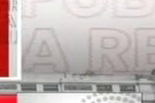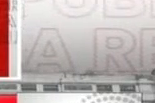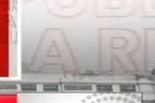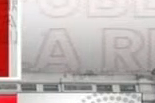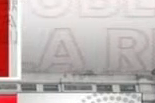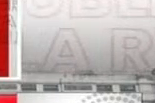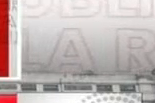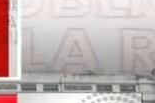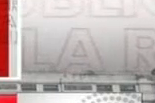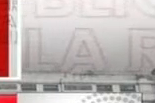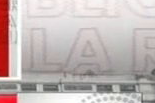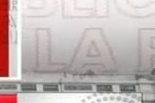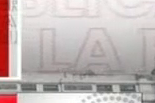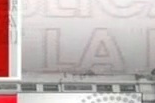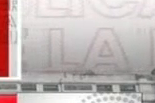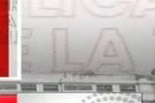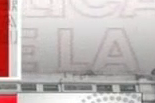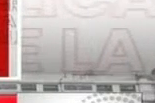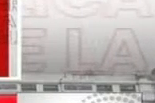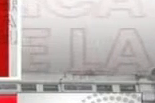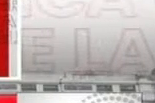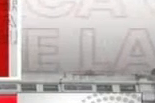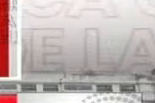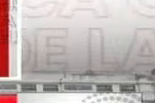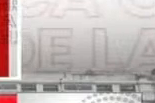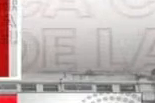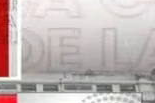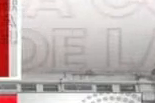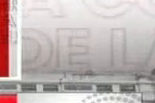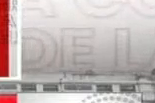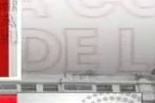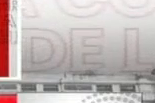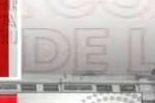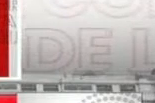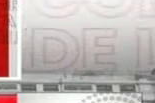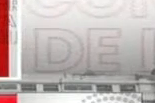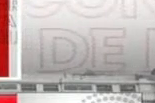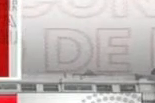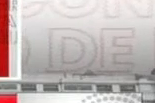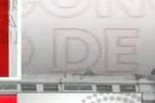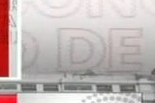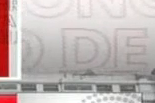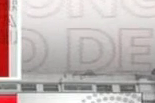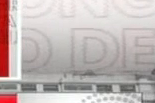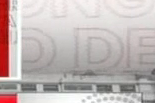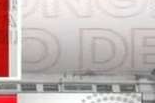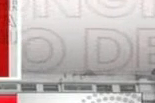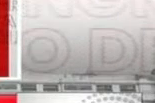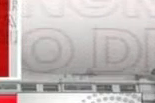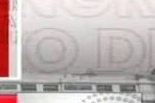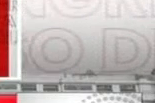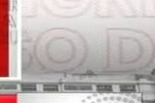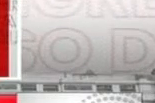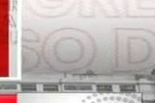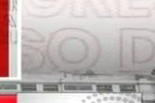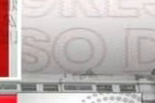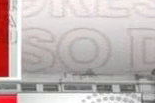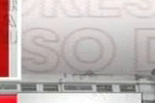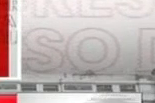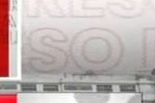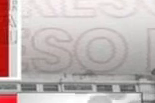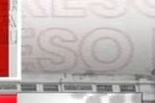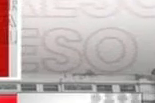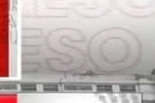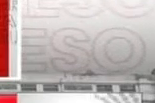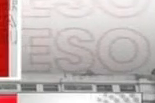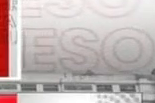tanto, debe velarse porque las actuales autoridades cumplan con sus funciones sin perjudicar el erario público